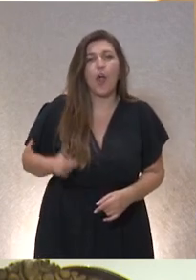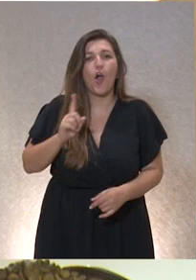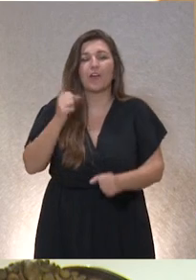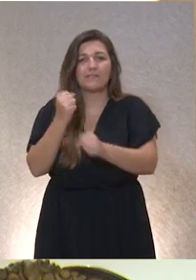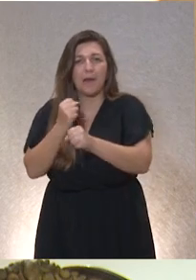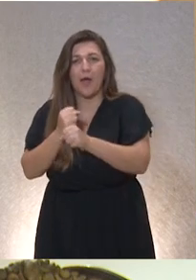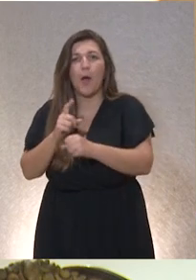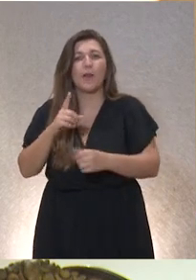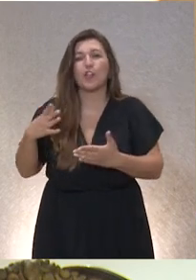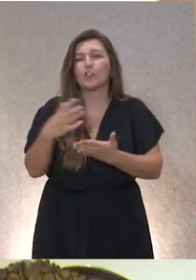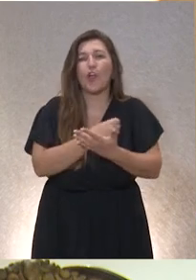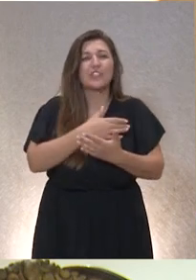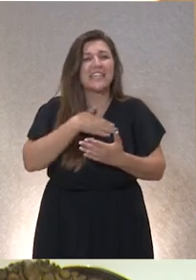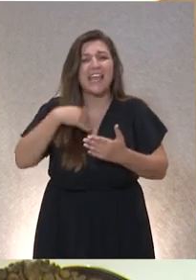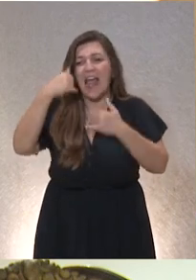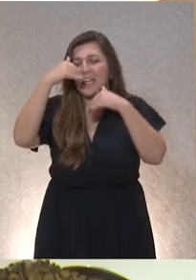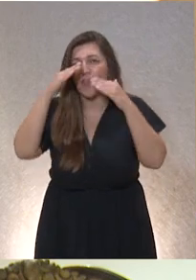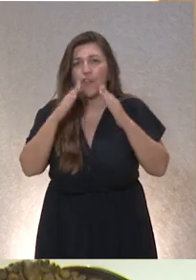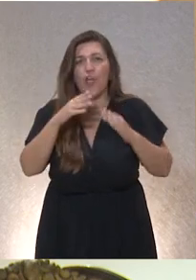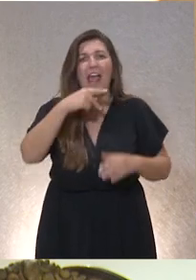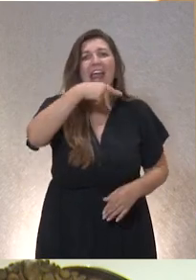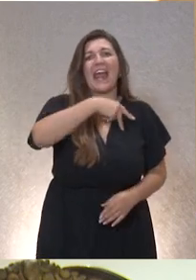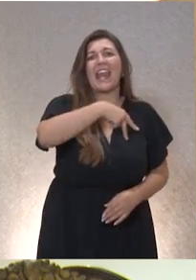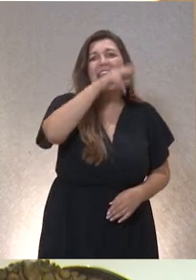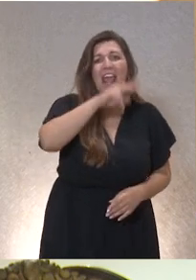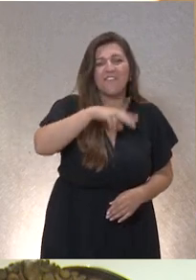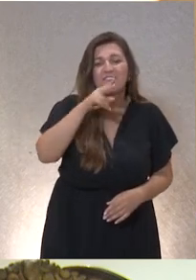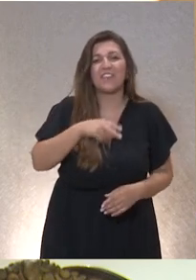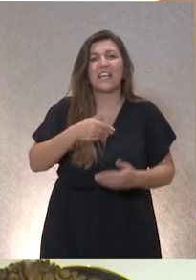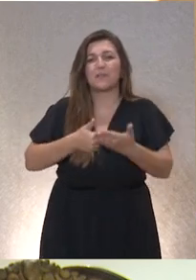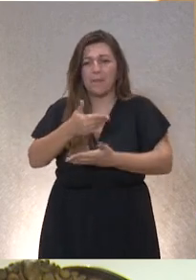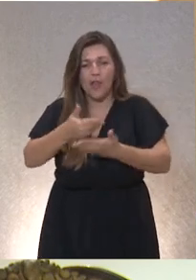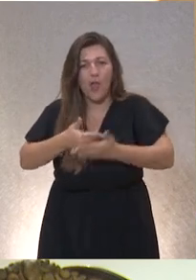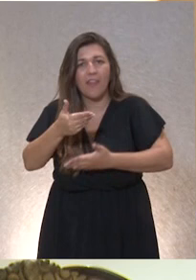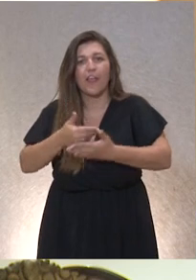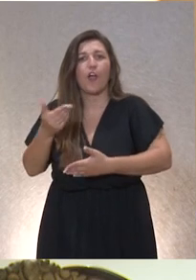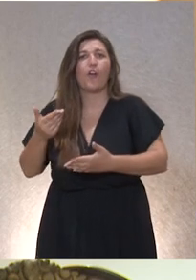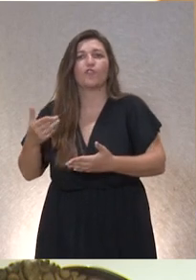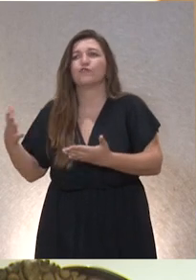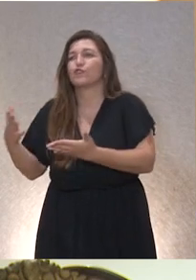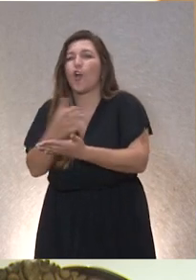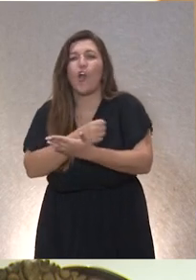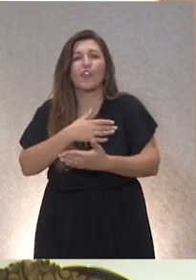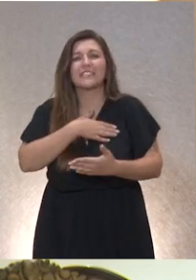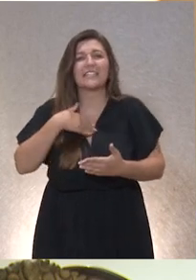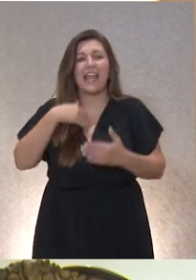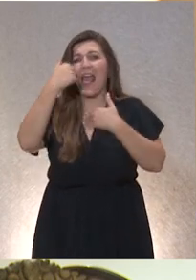todos Netflix los periódicos los Pol todo el mundo busca captar minutos de